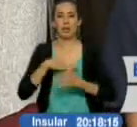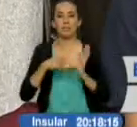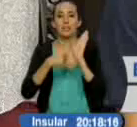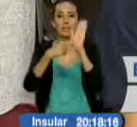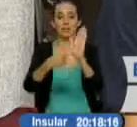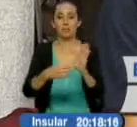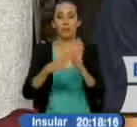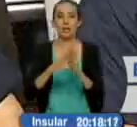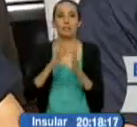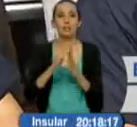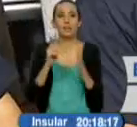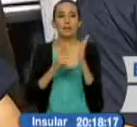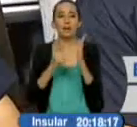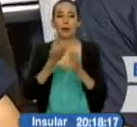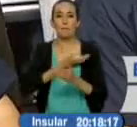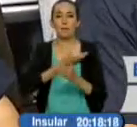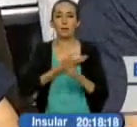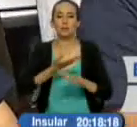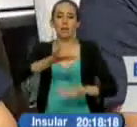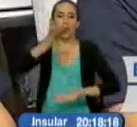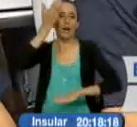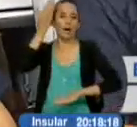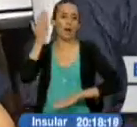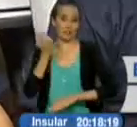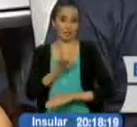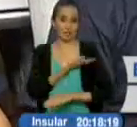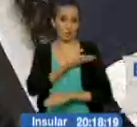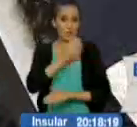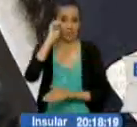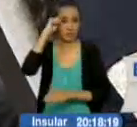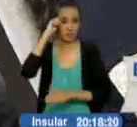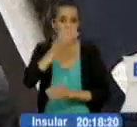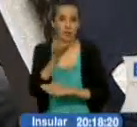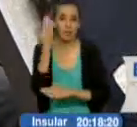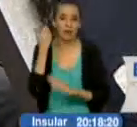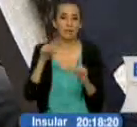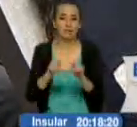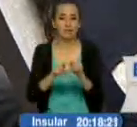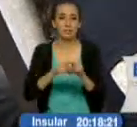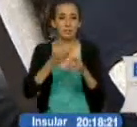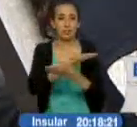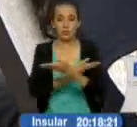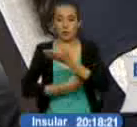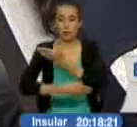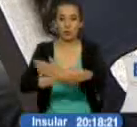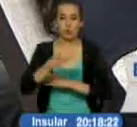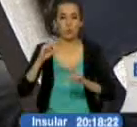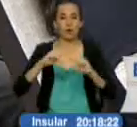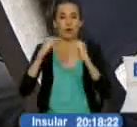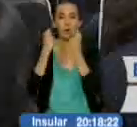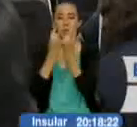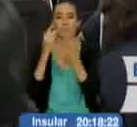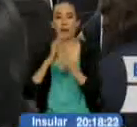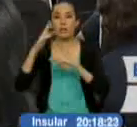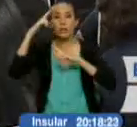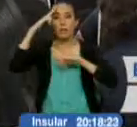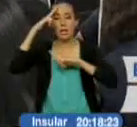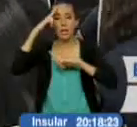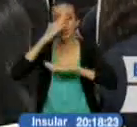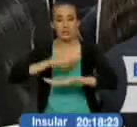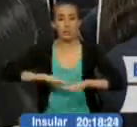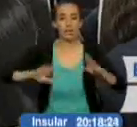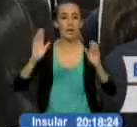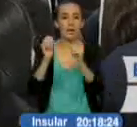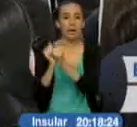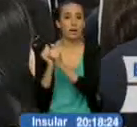la misión Manuel Espejo que años atrás lideró el actual presidente Lenín Moreno. Los brigadistas estarán acompañados por miembros de las Fuerzas Armadas, por eso se aclaró que